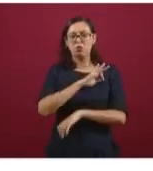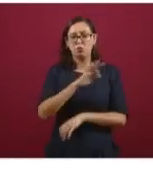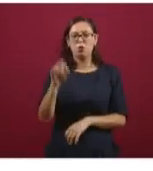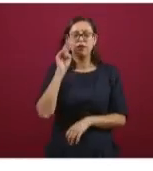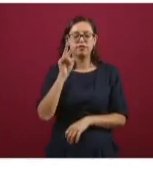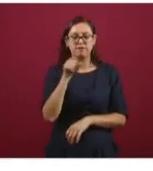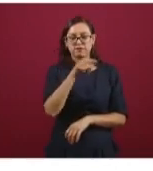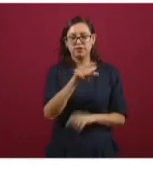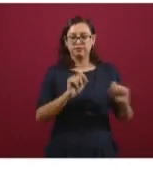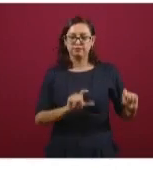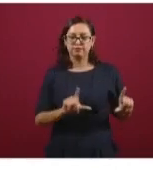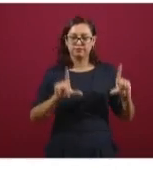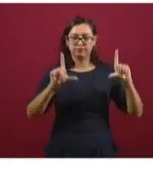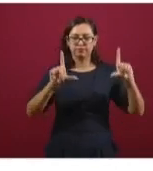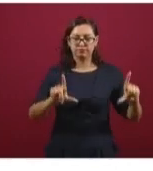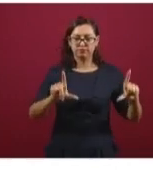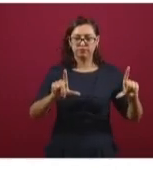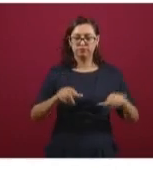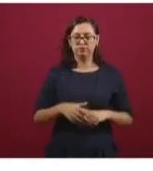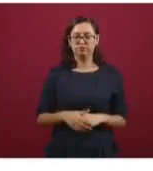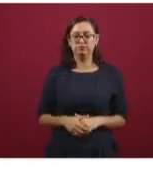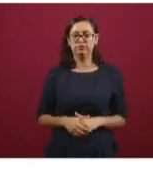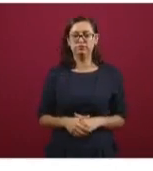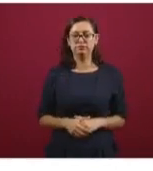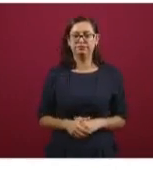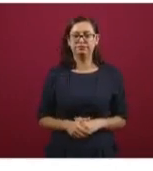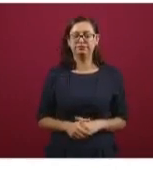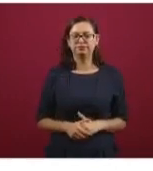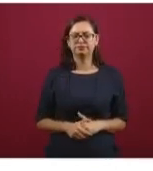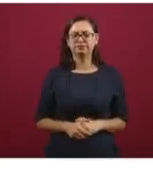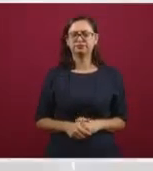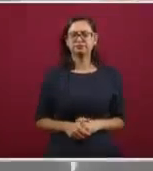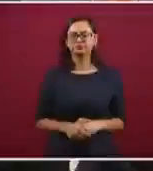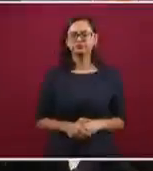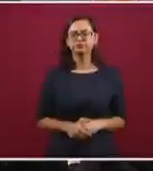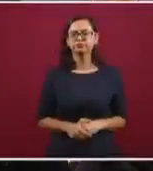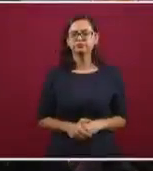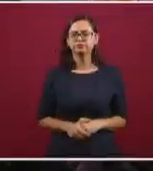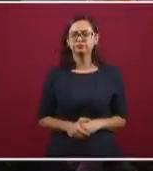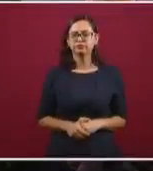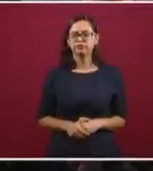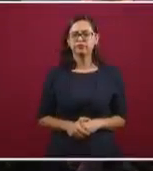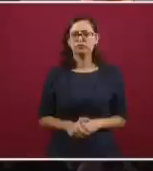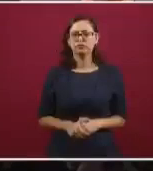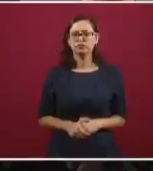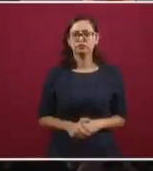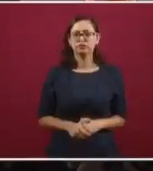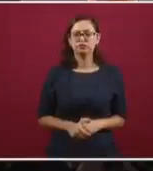voy a presentar enseguida. Adelante.